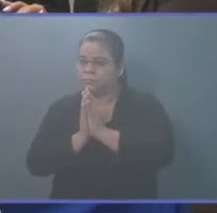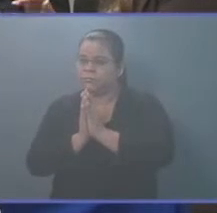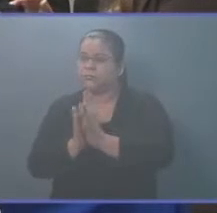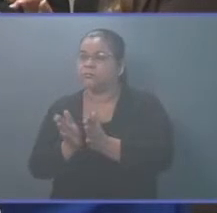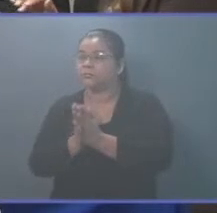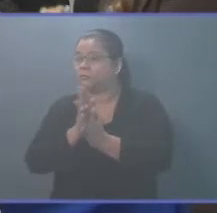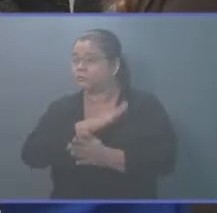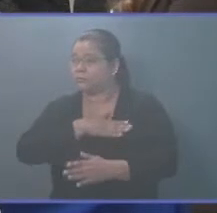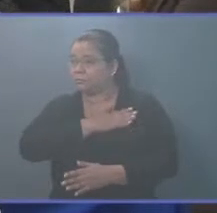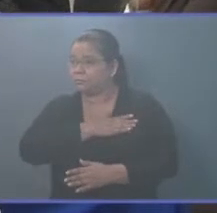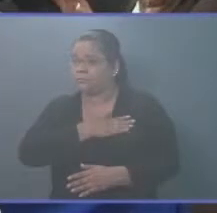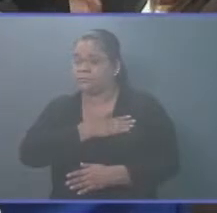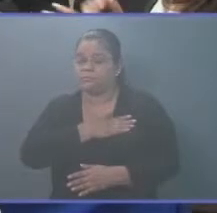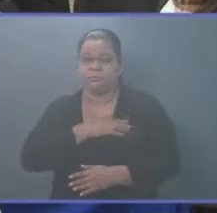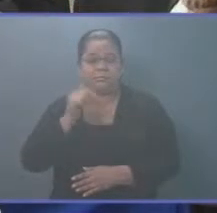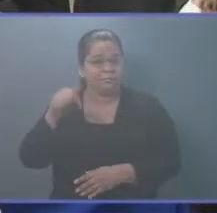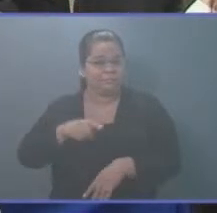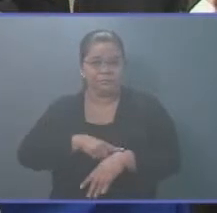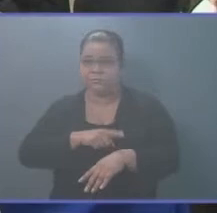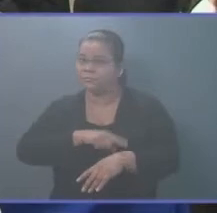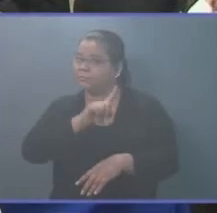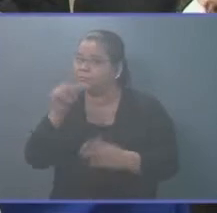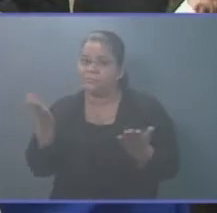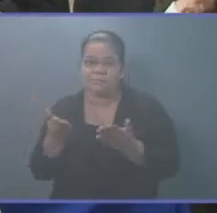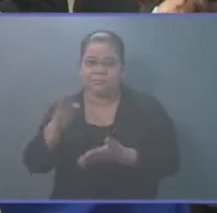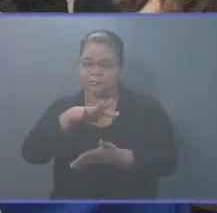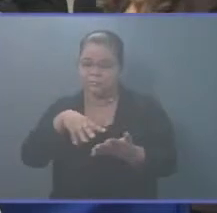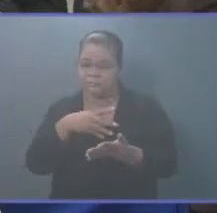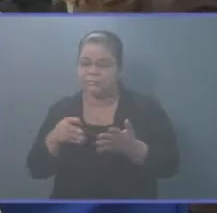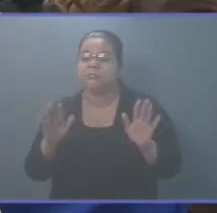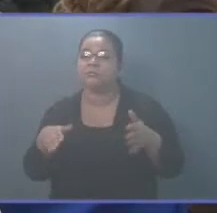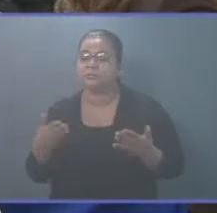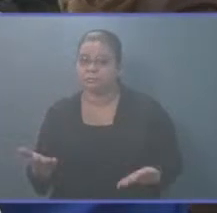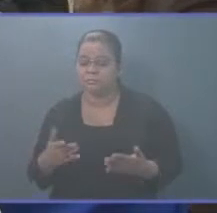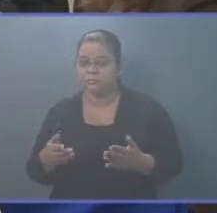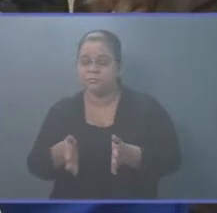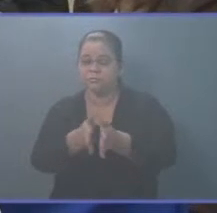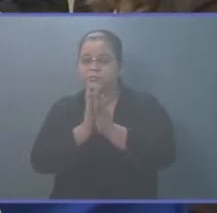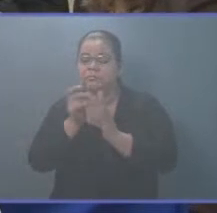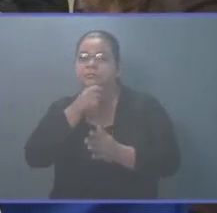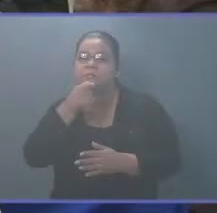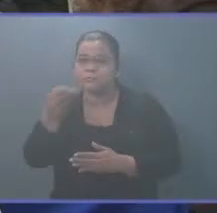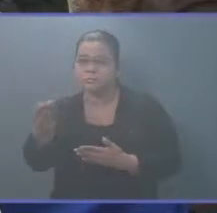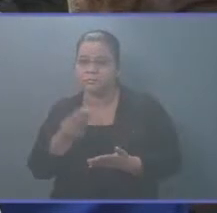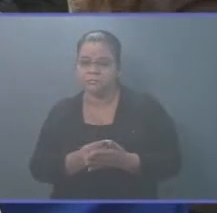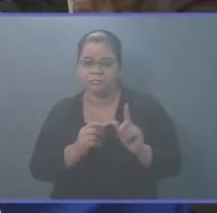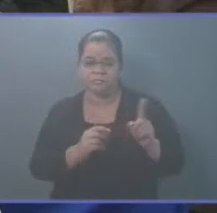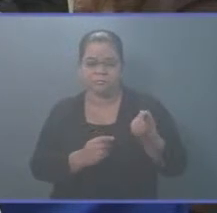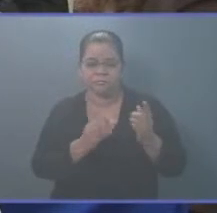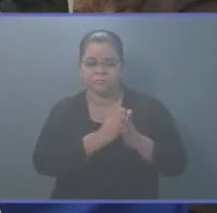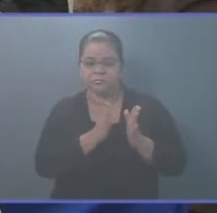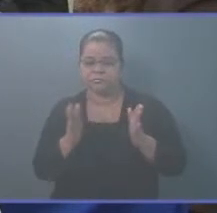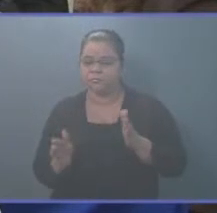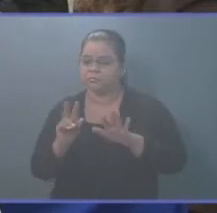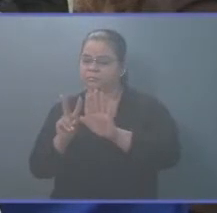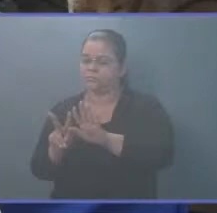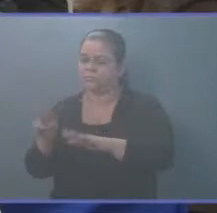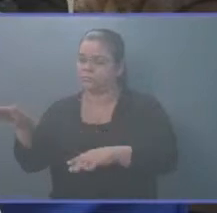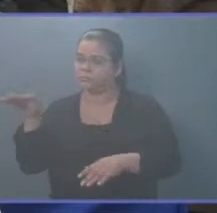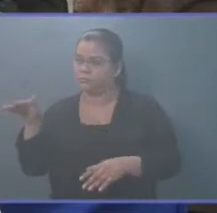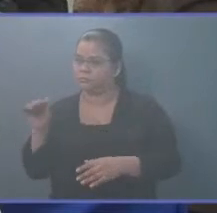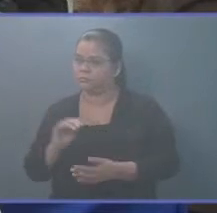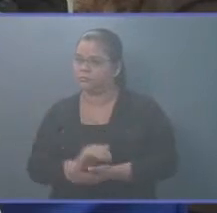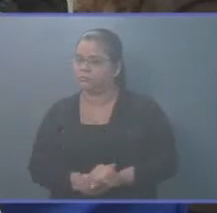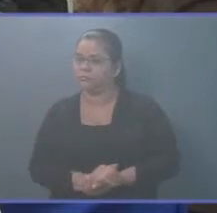Perdón, presidente, no se ha hecho hasta el momento porque el periodo que están informando es nada más del 1 al 7 de marzo.